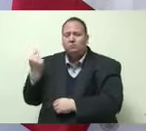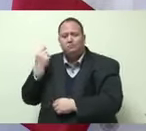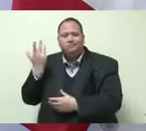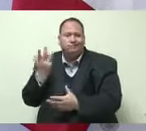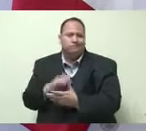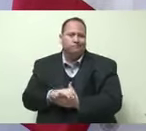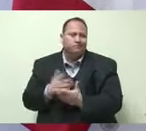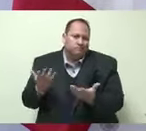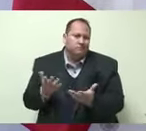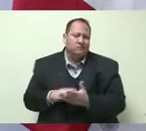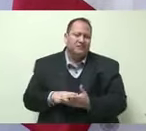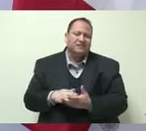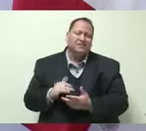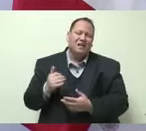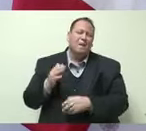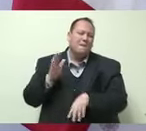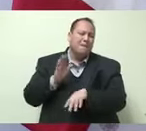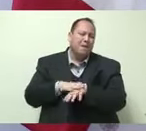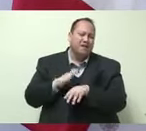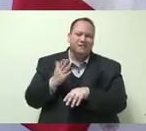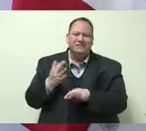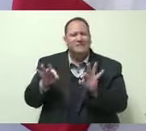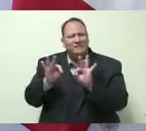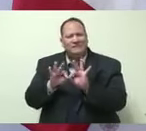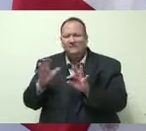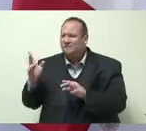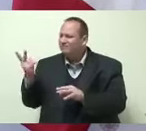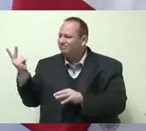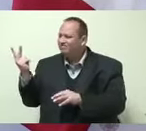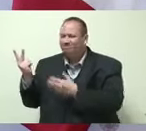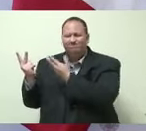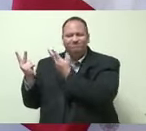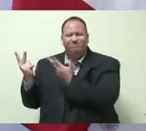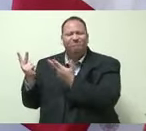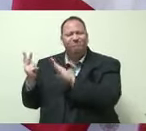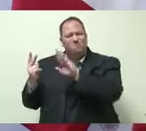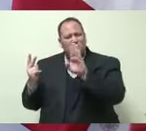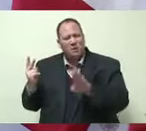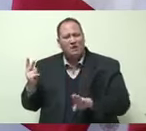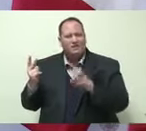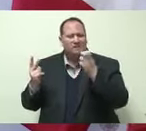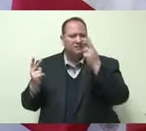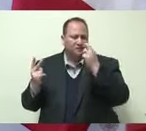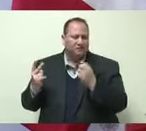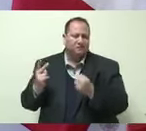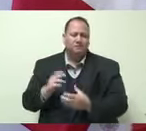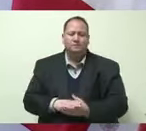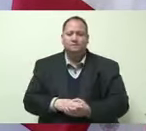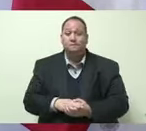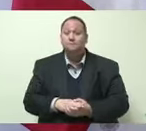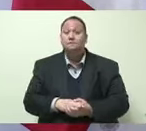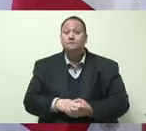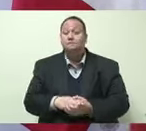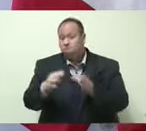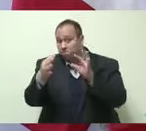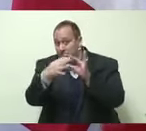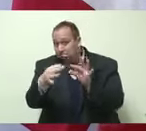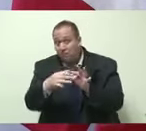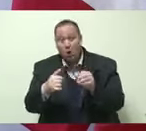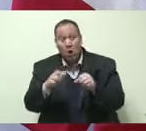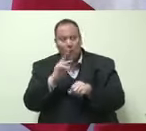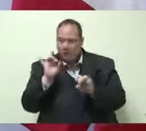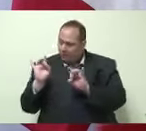que poco tiene que ver con la lamentable pérdida de estos dos seres humanos. En todo momento, como comentamos, nuestra